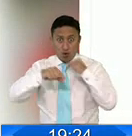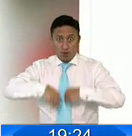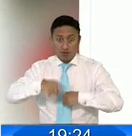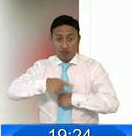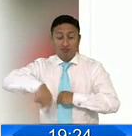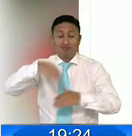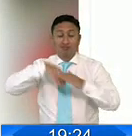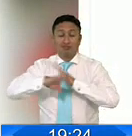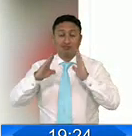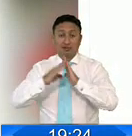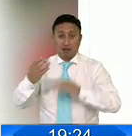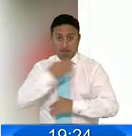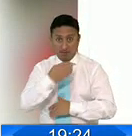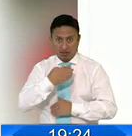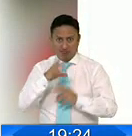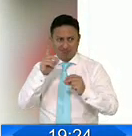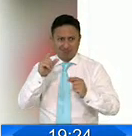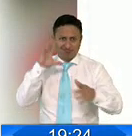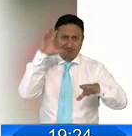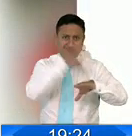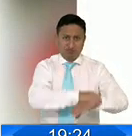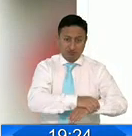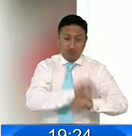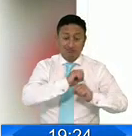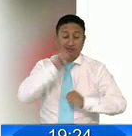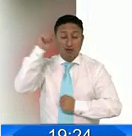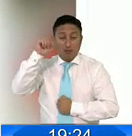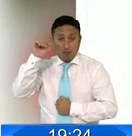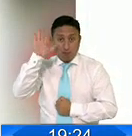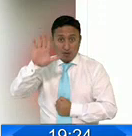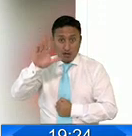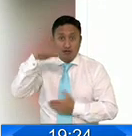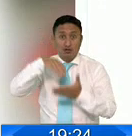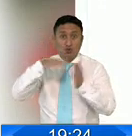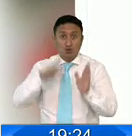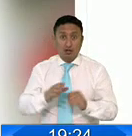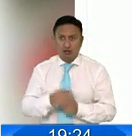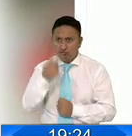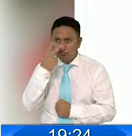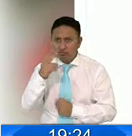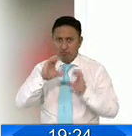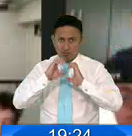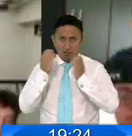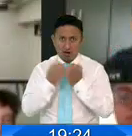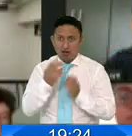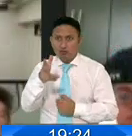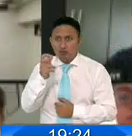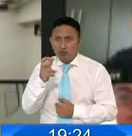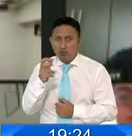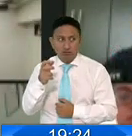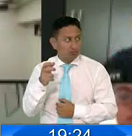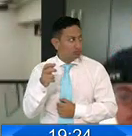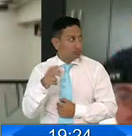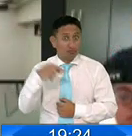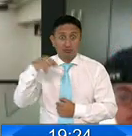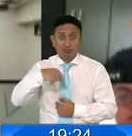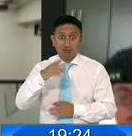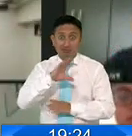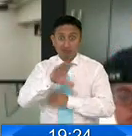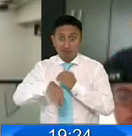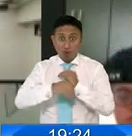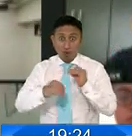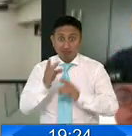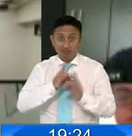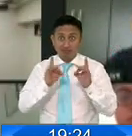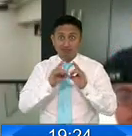una vivienda en Ambato. El hecho fue grabado en video mientras una estudiante recibía clases en línea. Y es que iba a ser el robo perfecto,